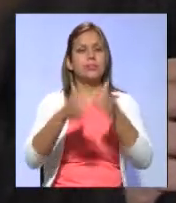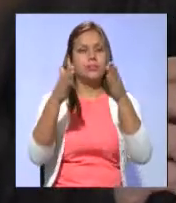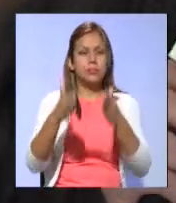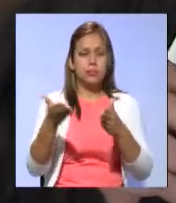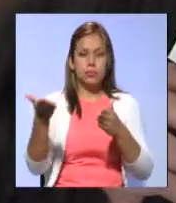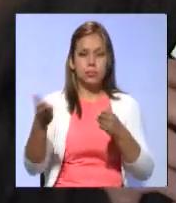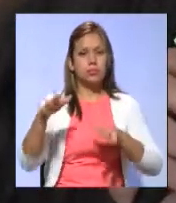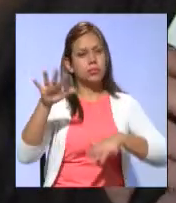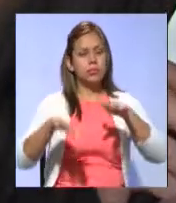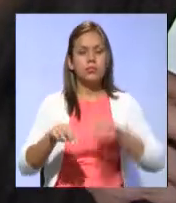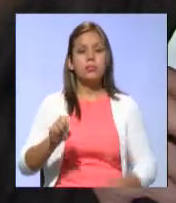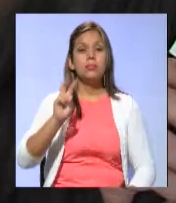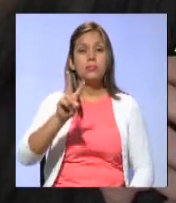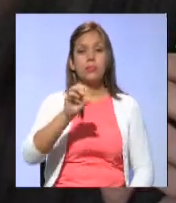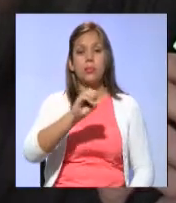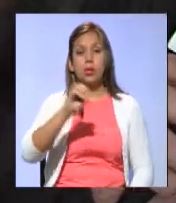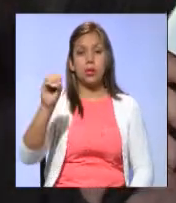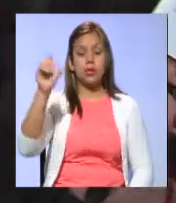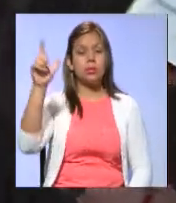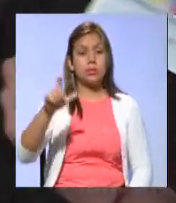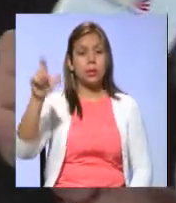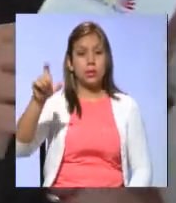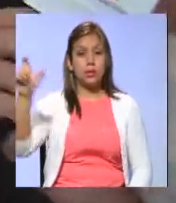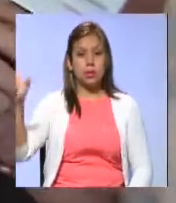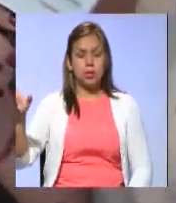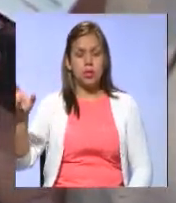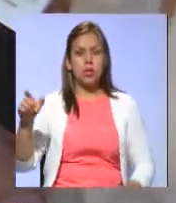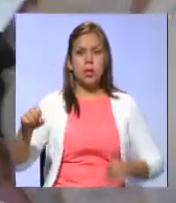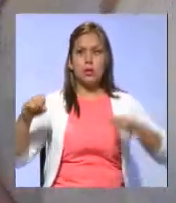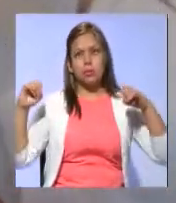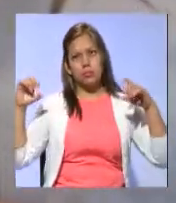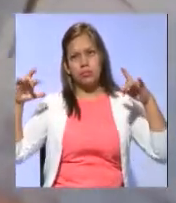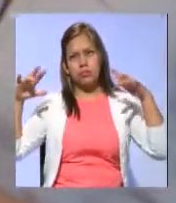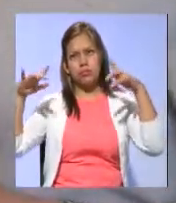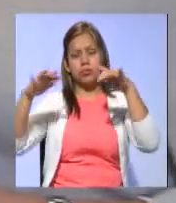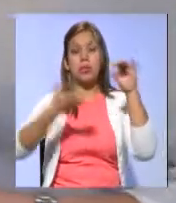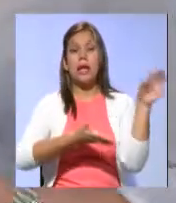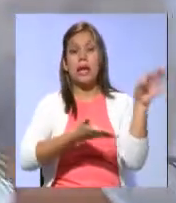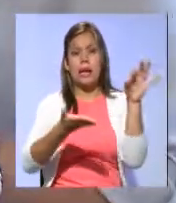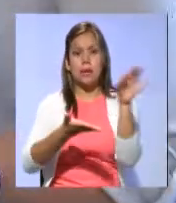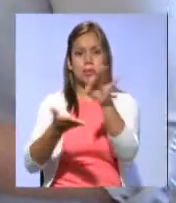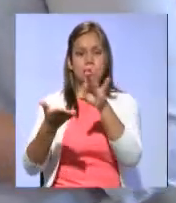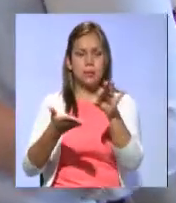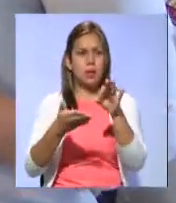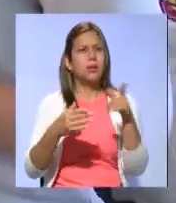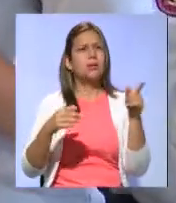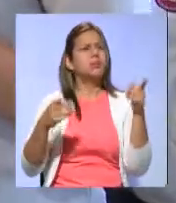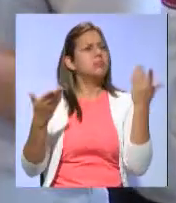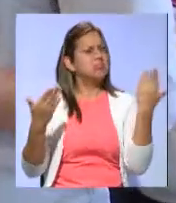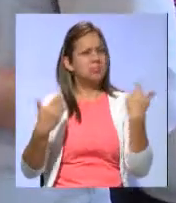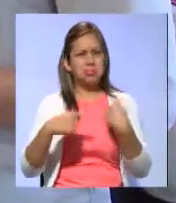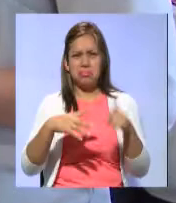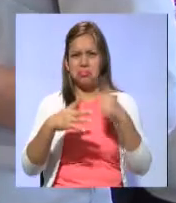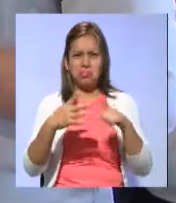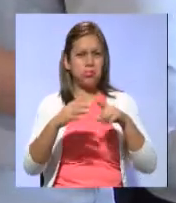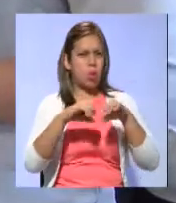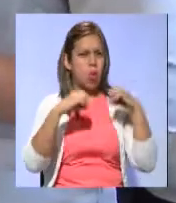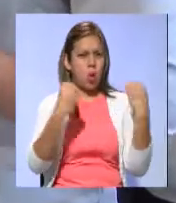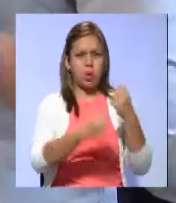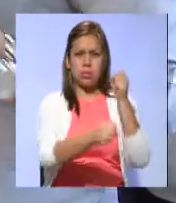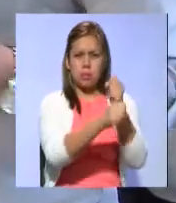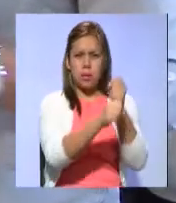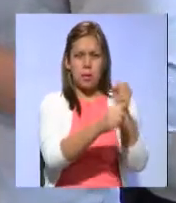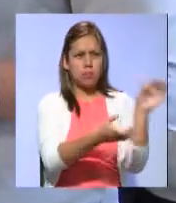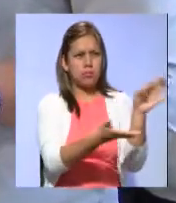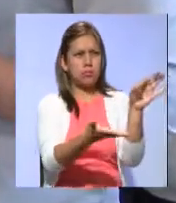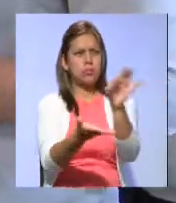de 200 personas, si no es más, de representantes de diferentes sectores sindicales y laborales. ¿Quiénes eran estas personas